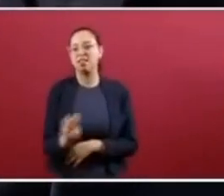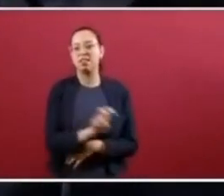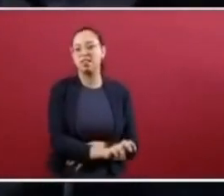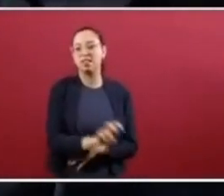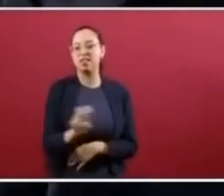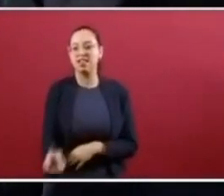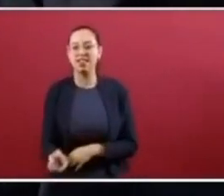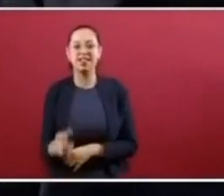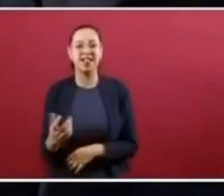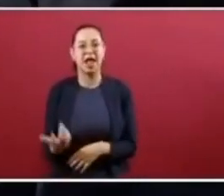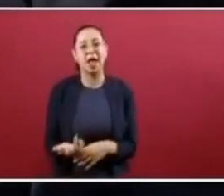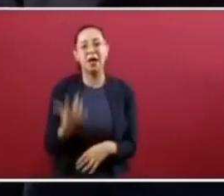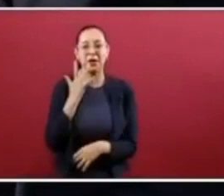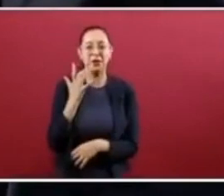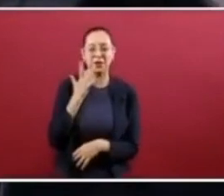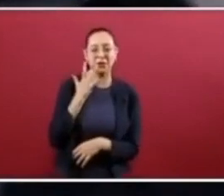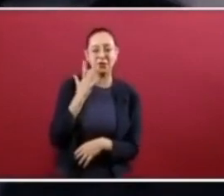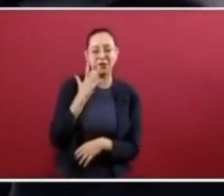fifís,